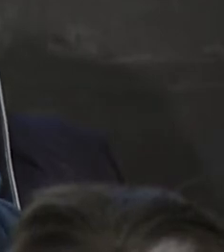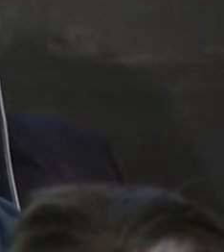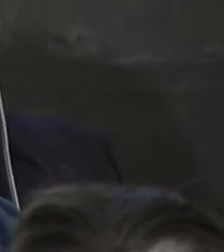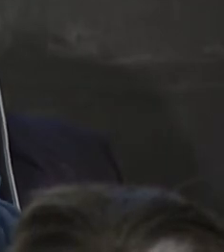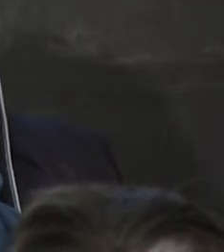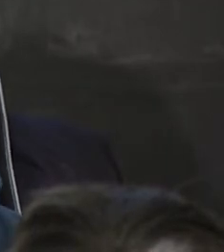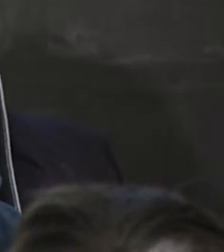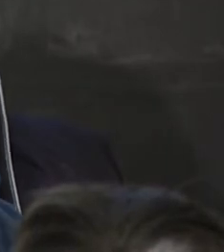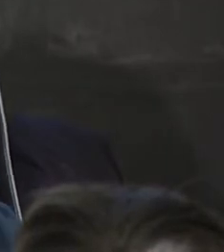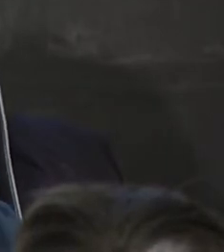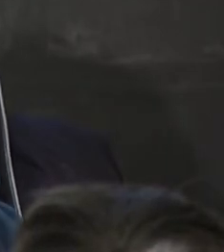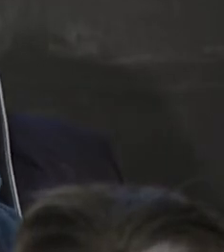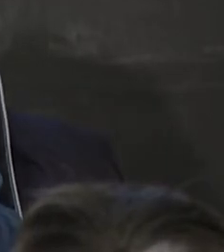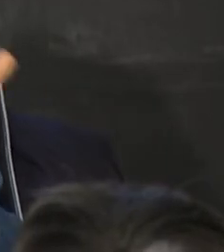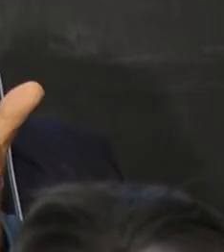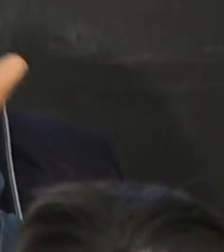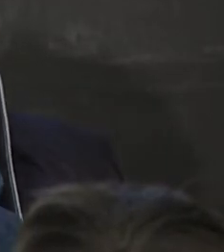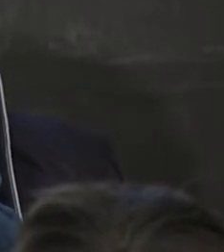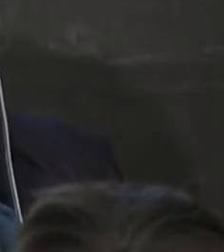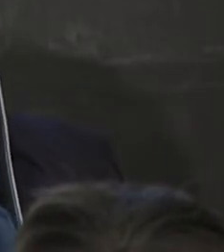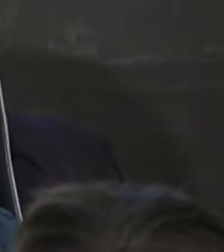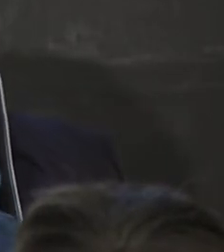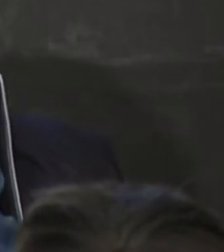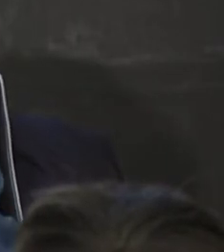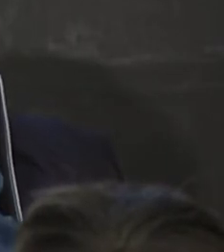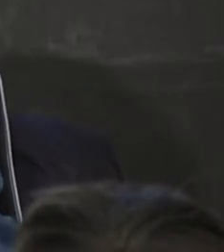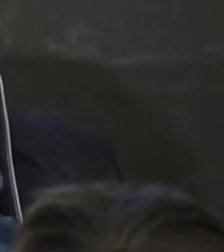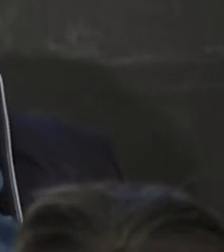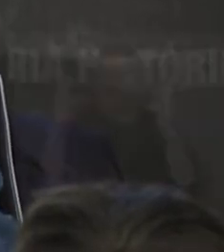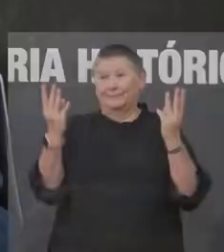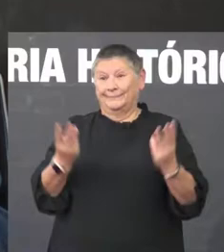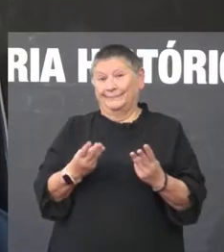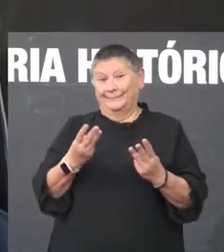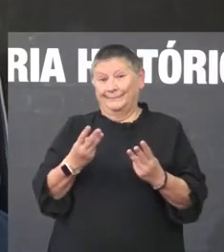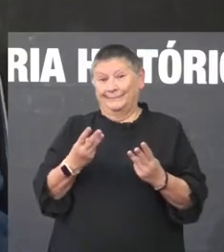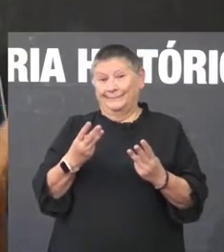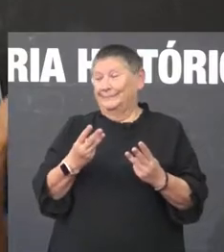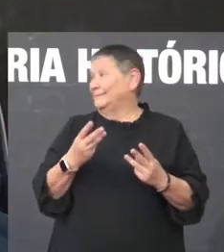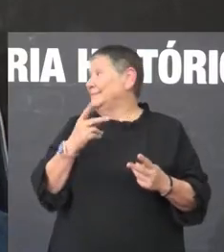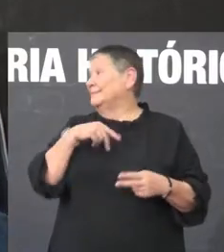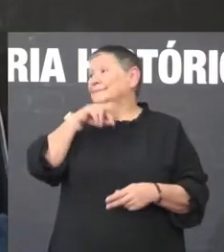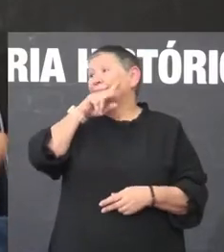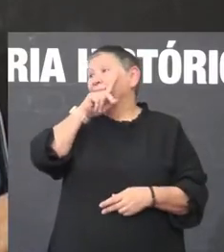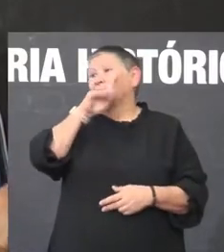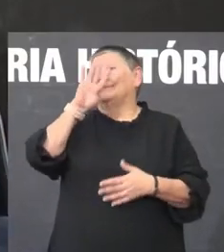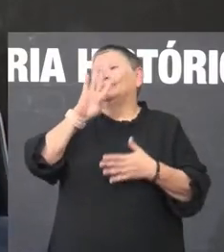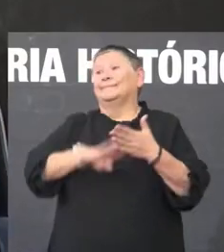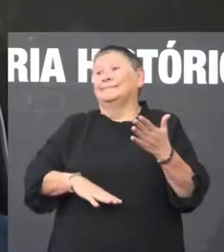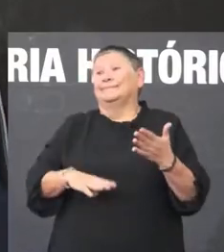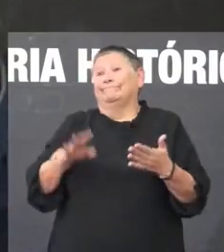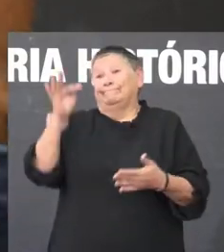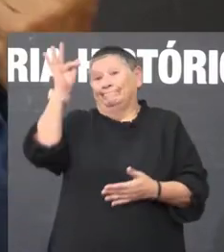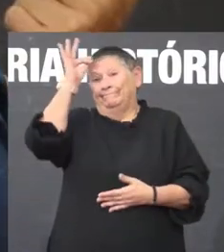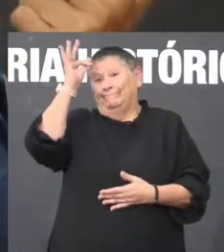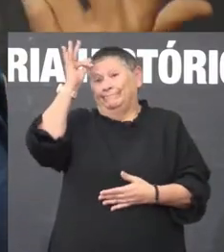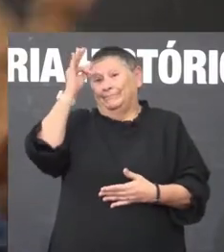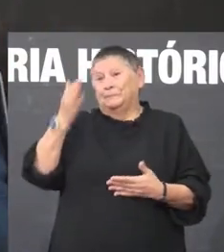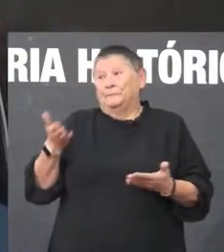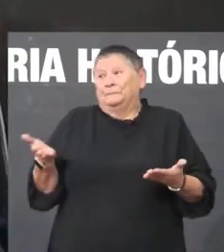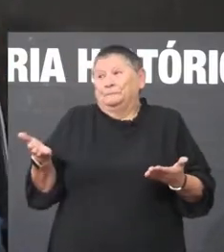A molts catalans ens agradaria parlar gallec i a molts gallecs els agradaria parlar en català, però només hi ha una